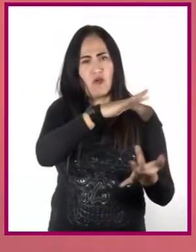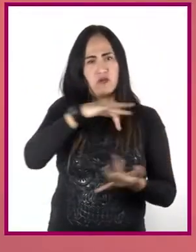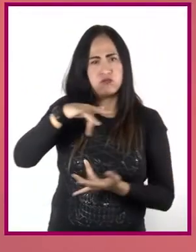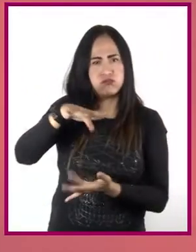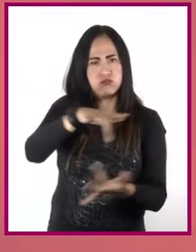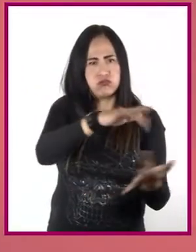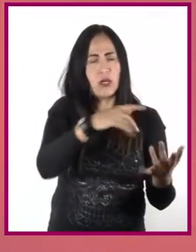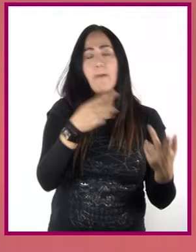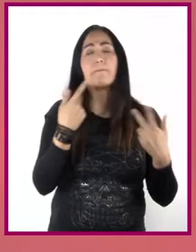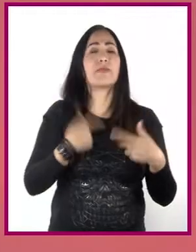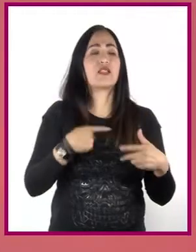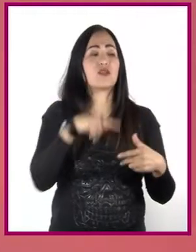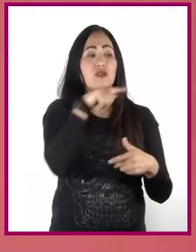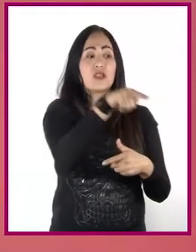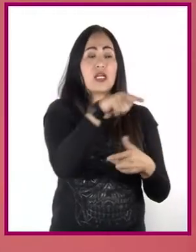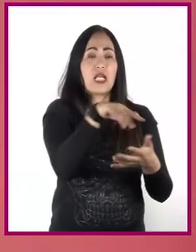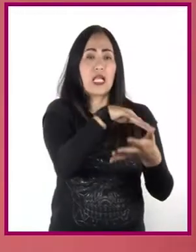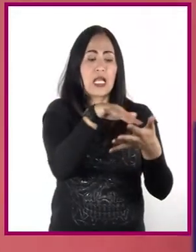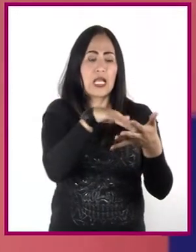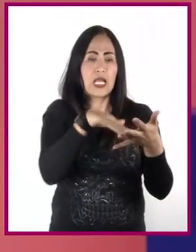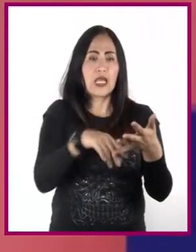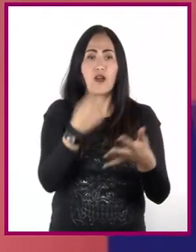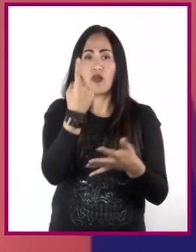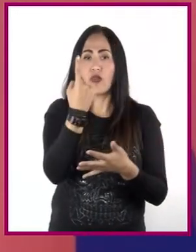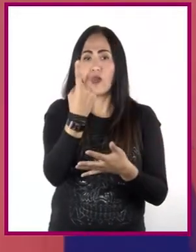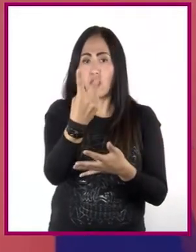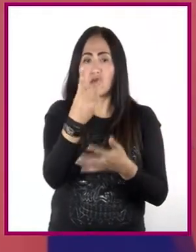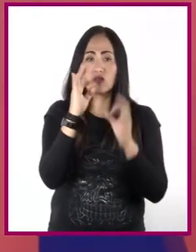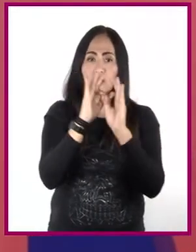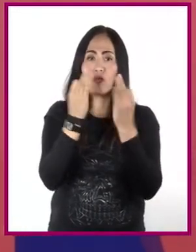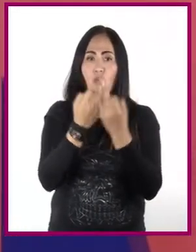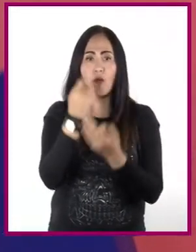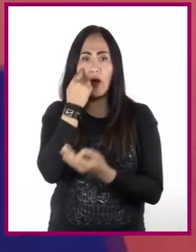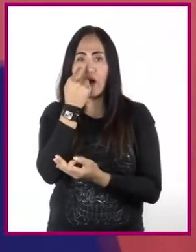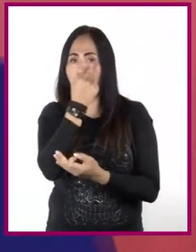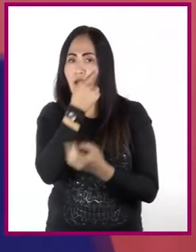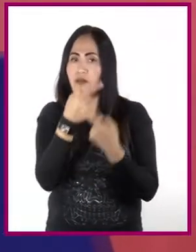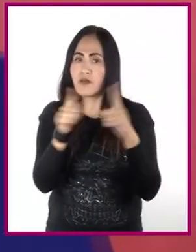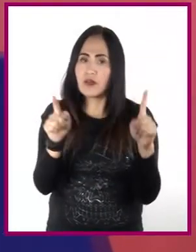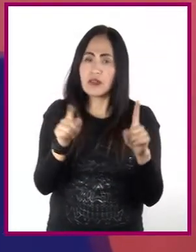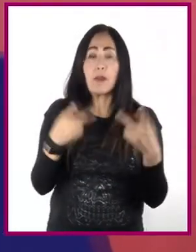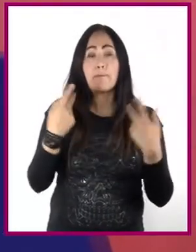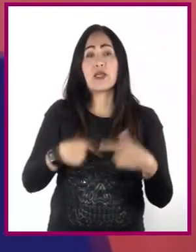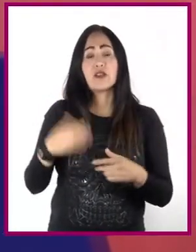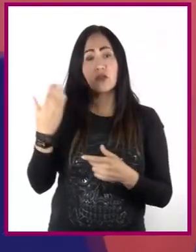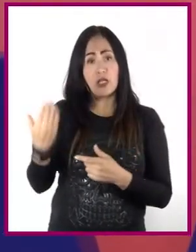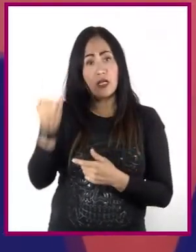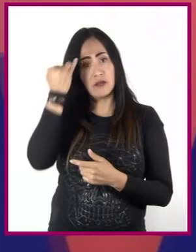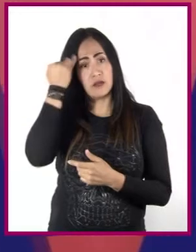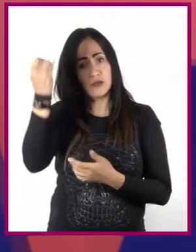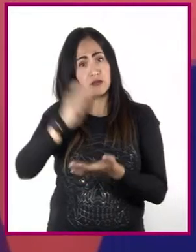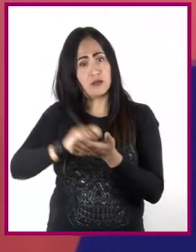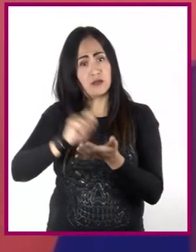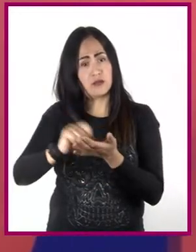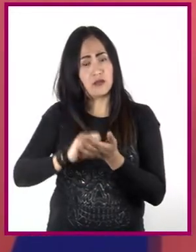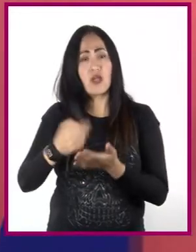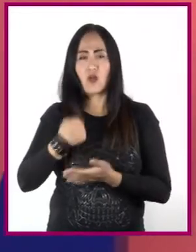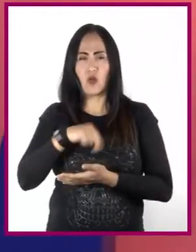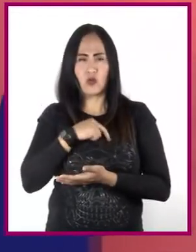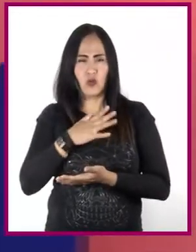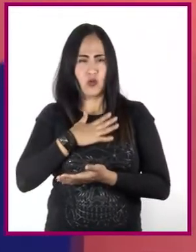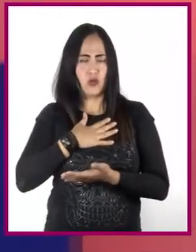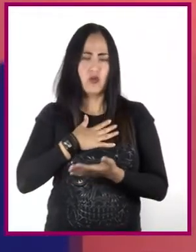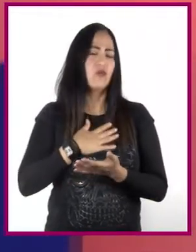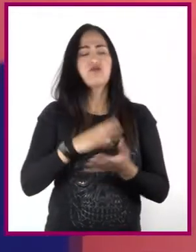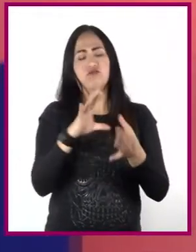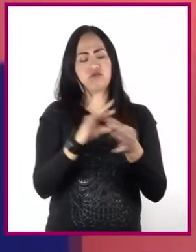lector dos caminos o posturas distintas. Y está en el autor, es decir, en nosotros, expresar de